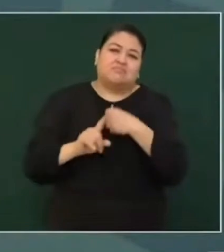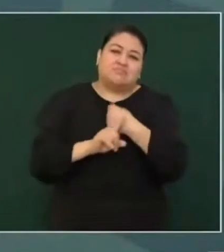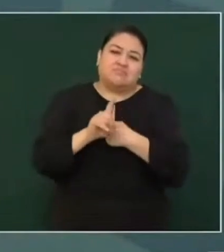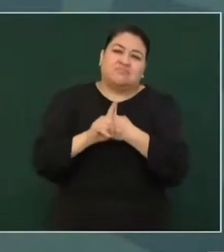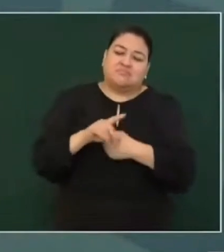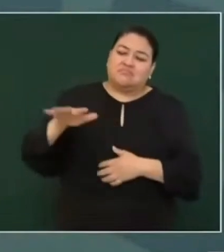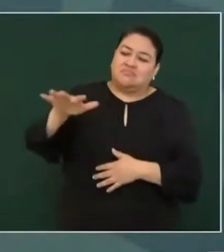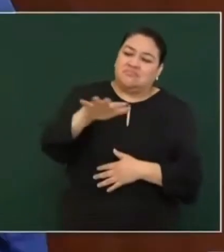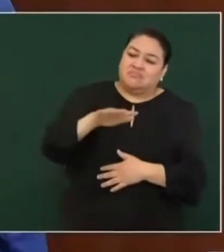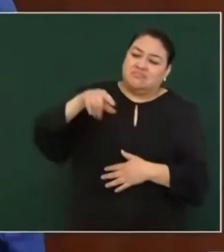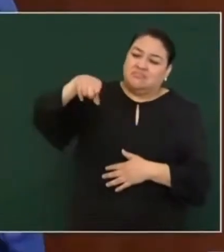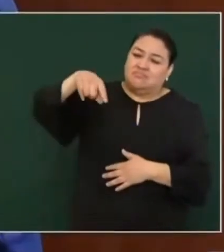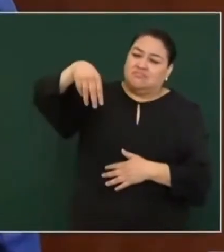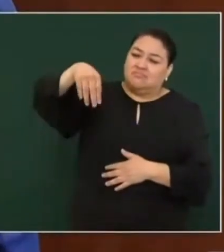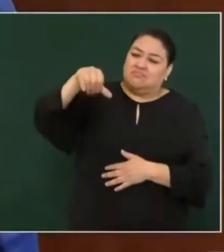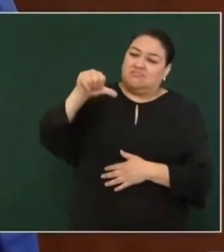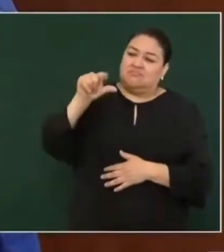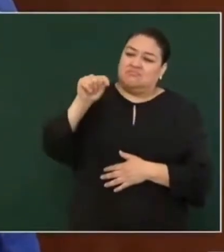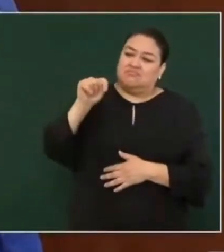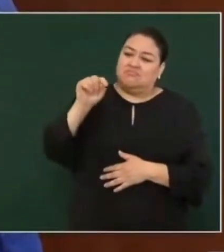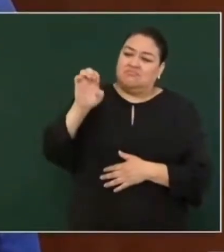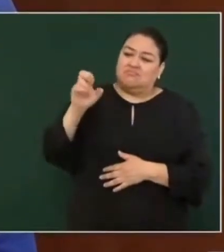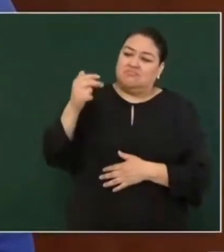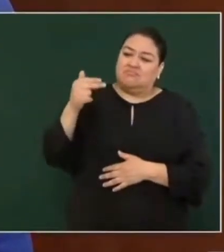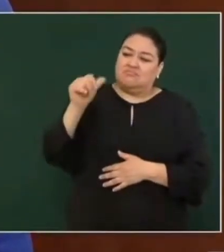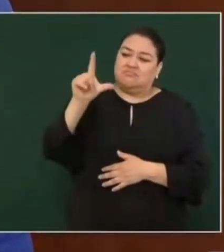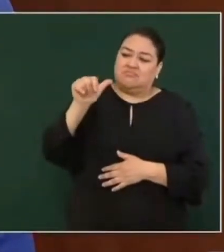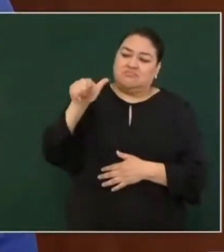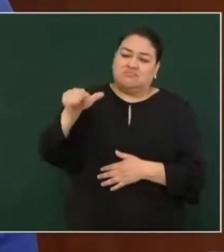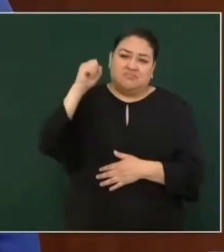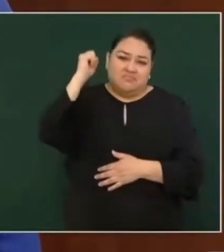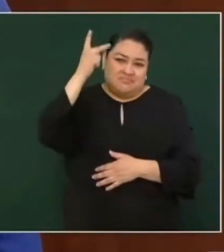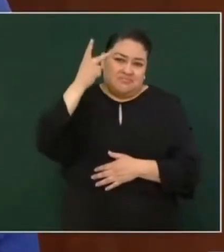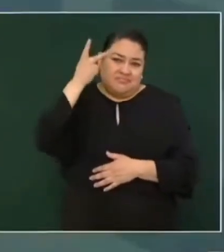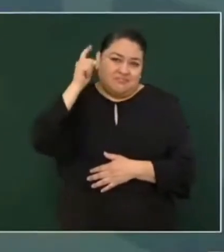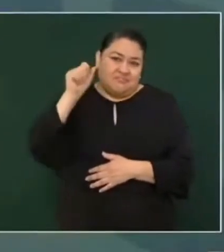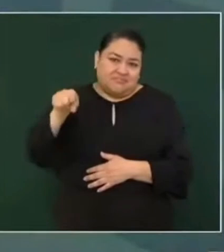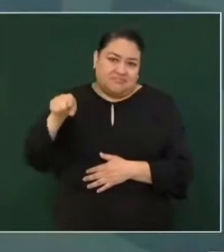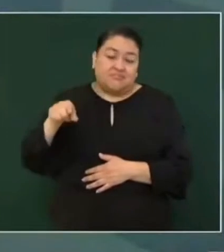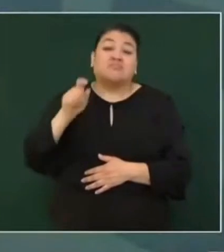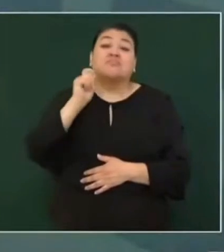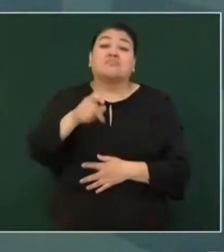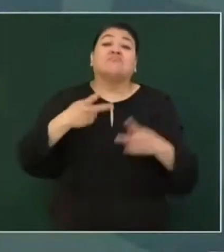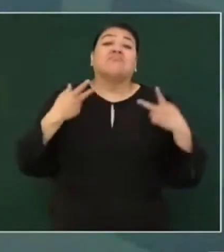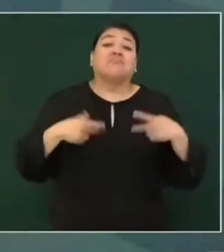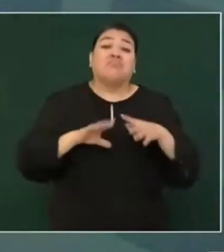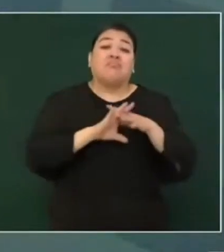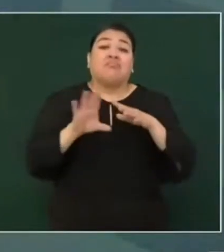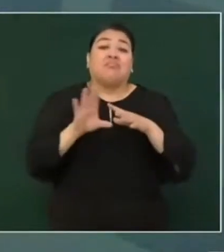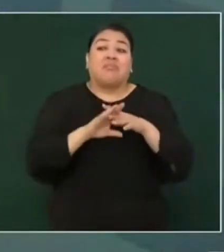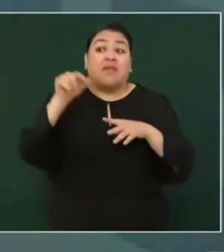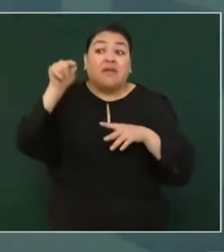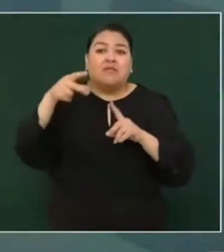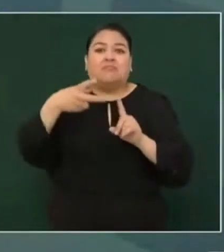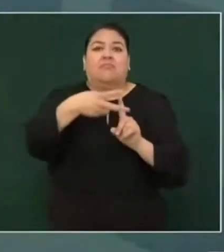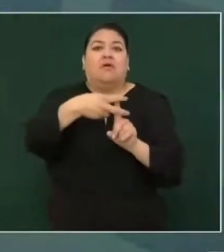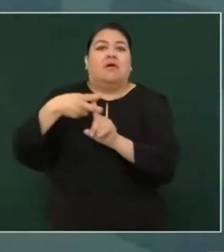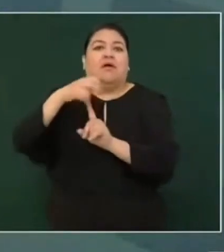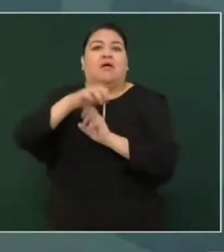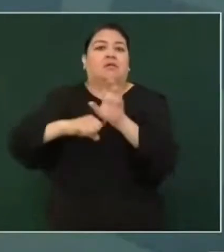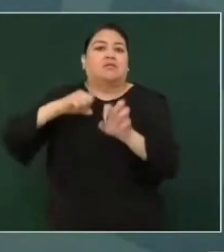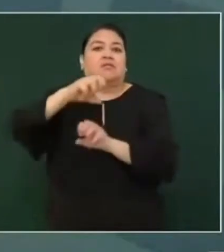Matehuala, en San Luis Potosí, y son secuestros a migrantes. Entonces,